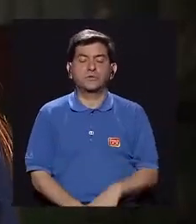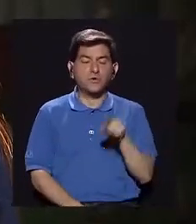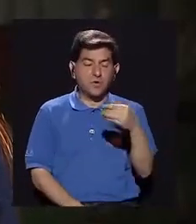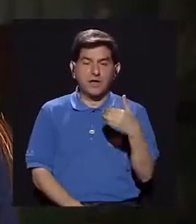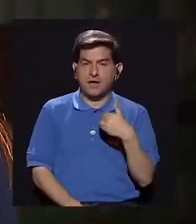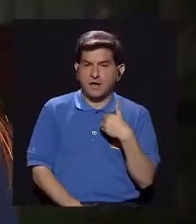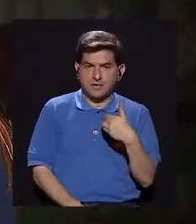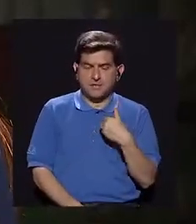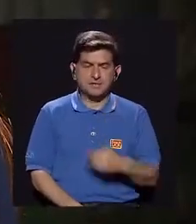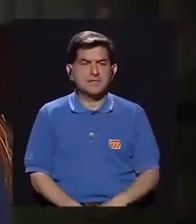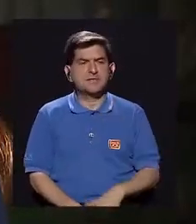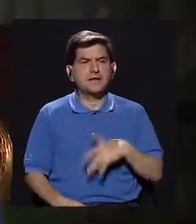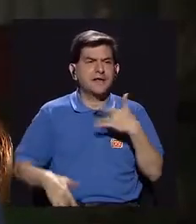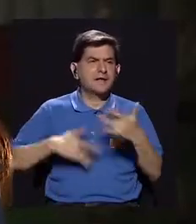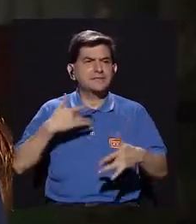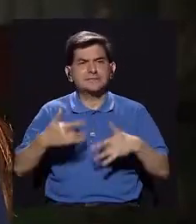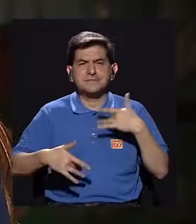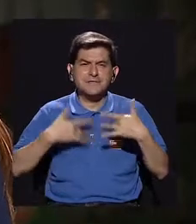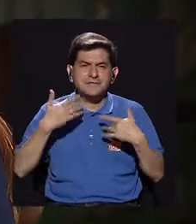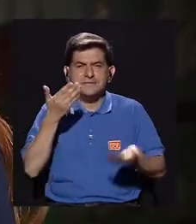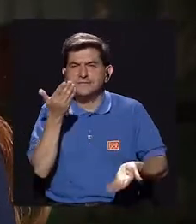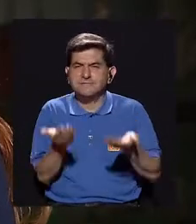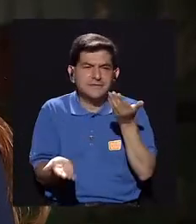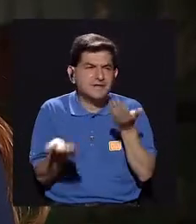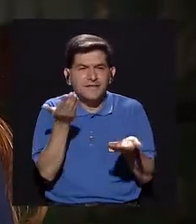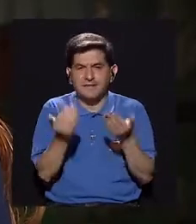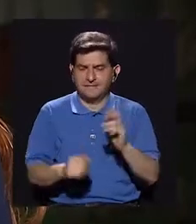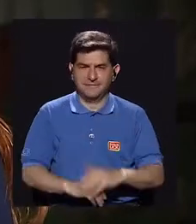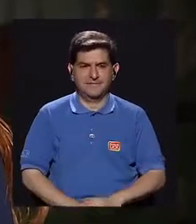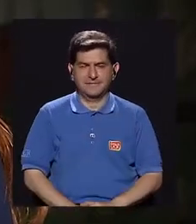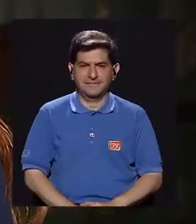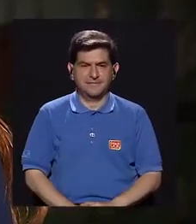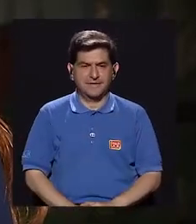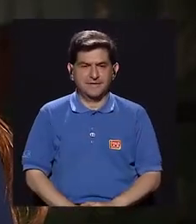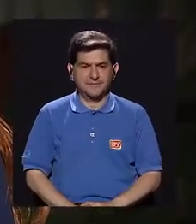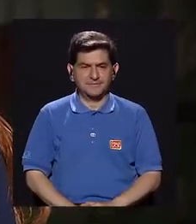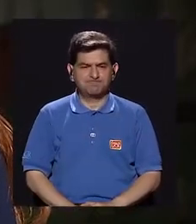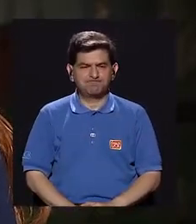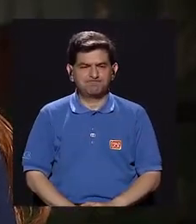que tiene, se habla de una sensibilidad que tal vez no está tan,